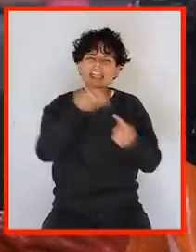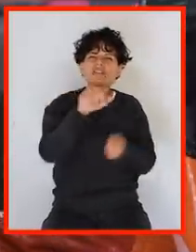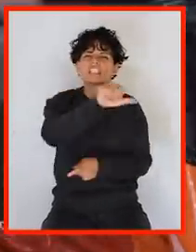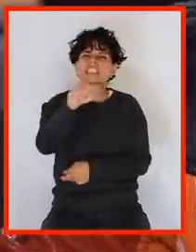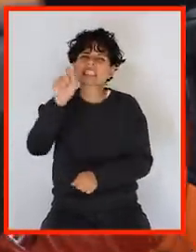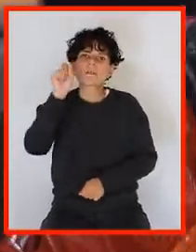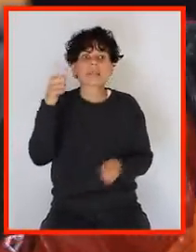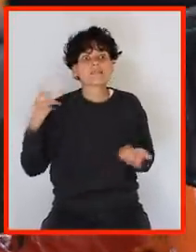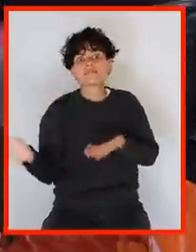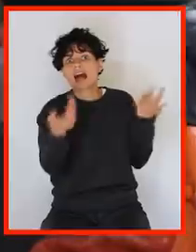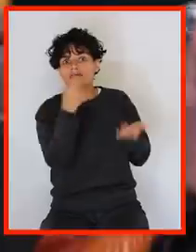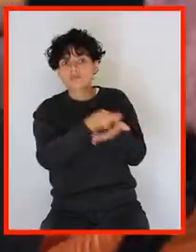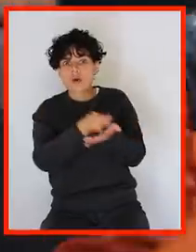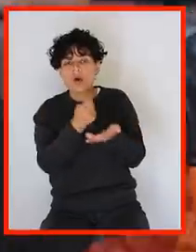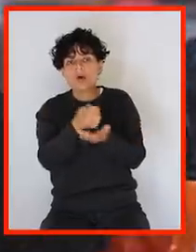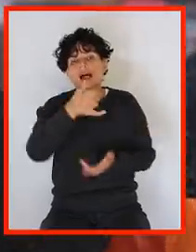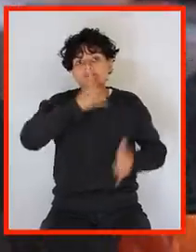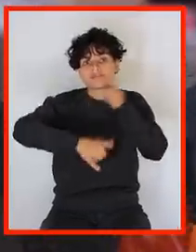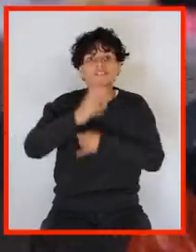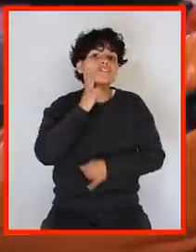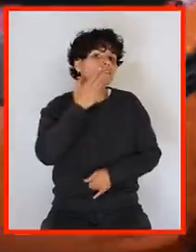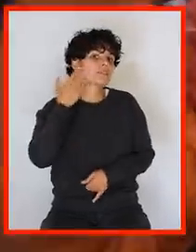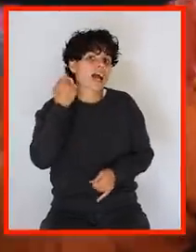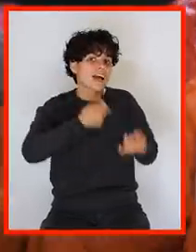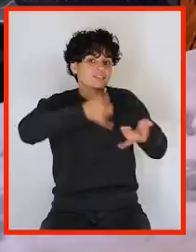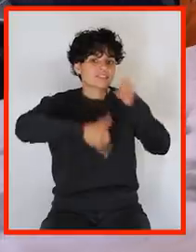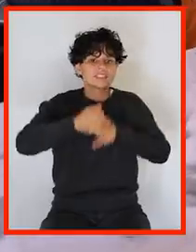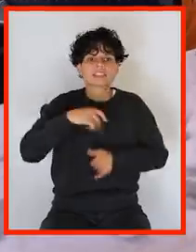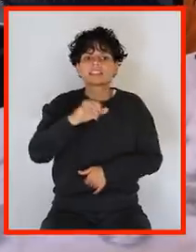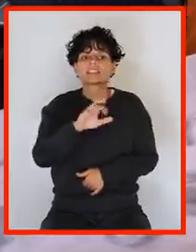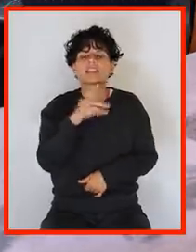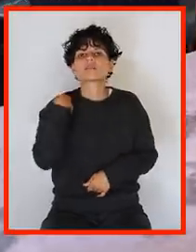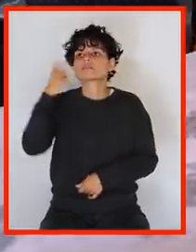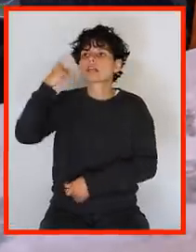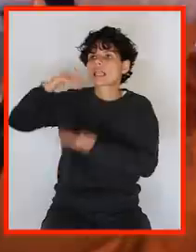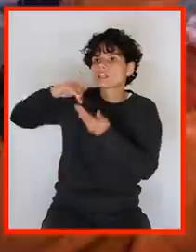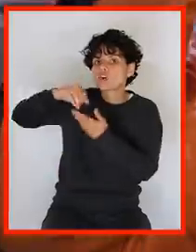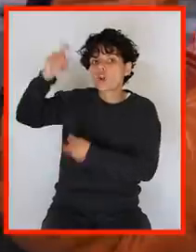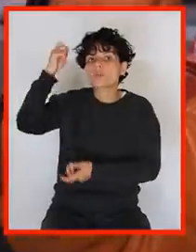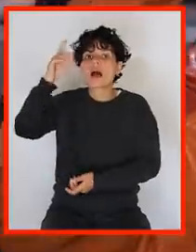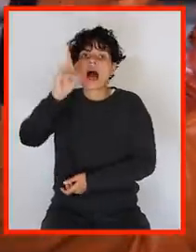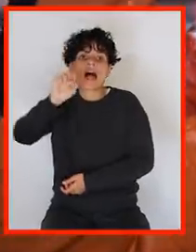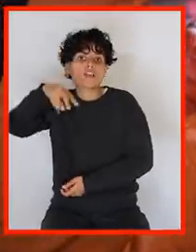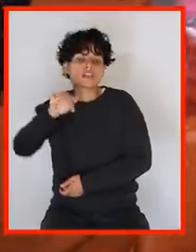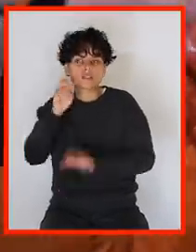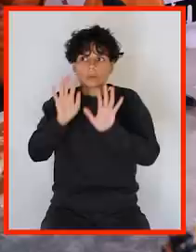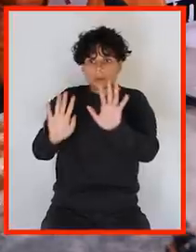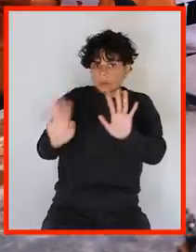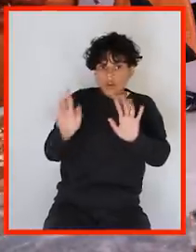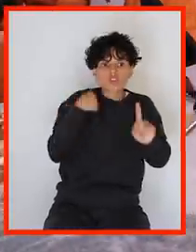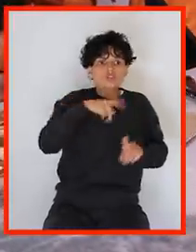¡Levántate, papito, va a comprar pipeño! Le pido perdón a don Francisco, ¿no? Que de... ¡Cerdo, hijo! ¡No! Le decían cabeza, por eso lo